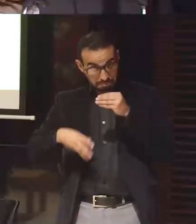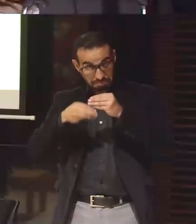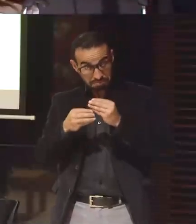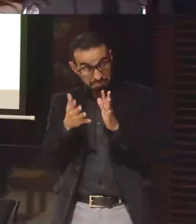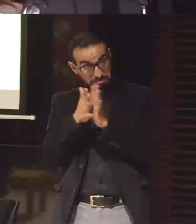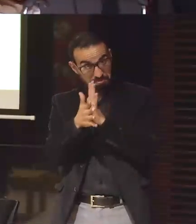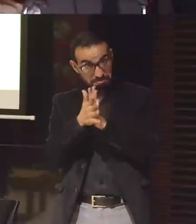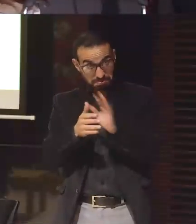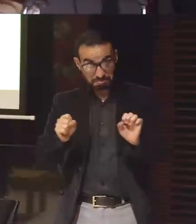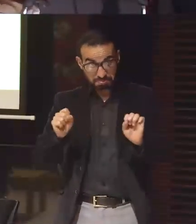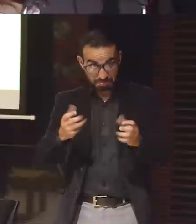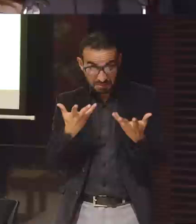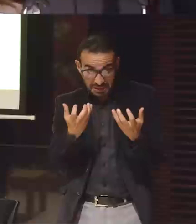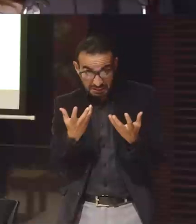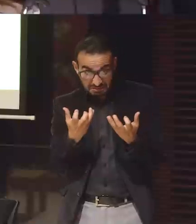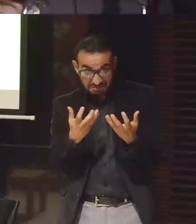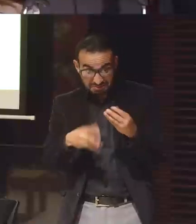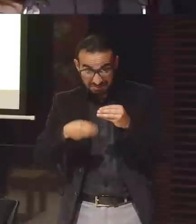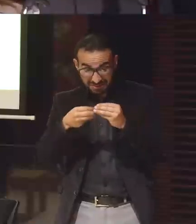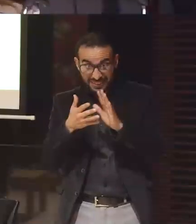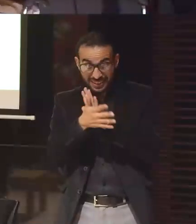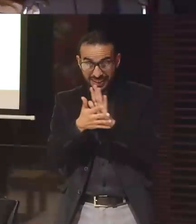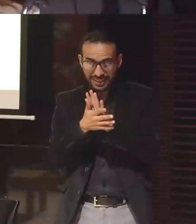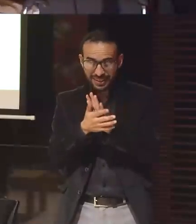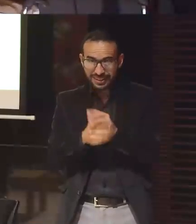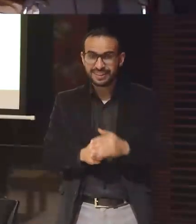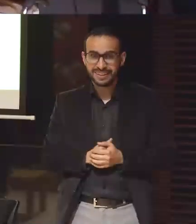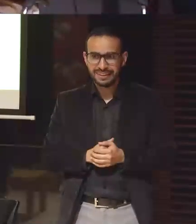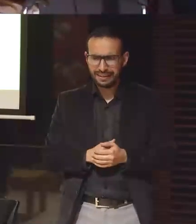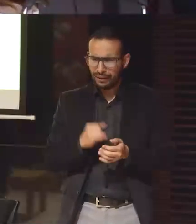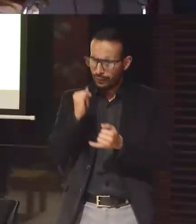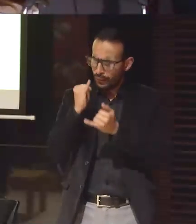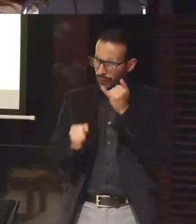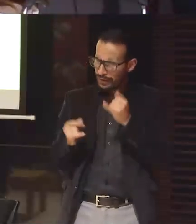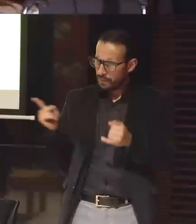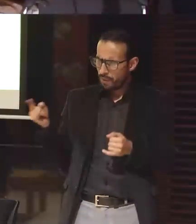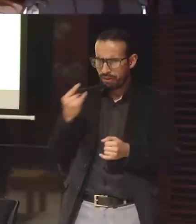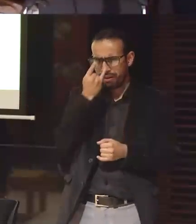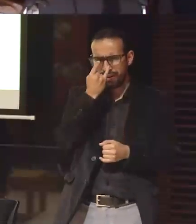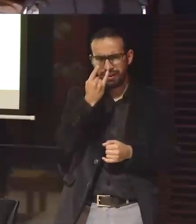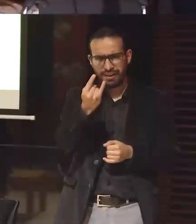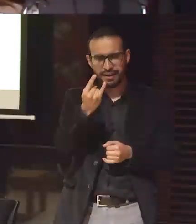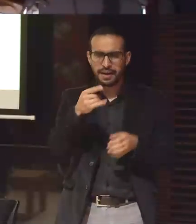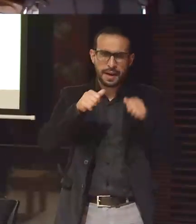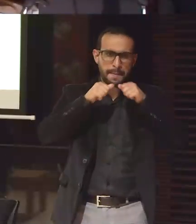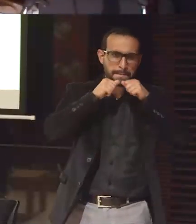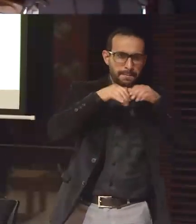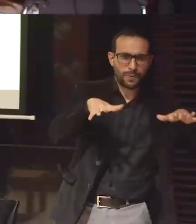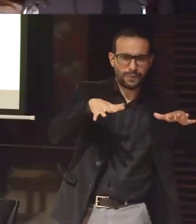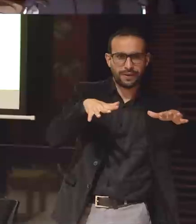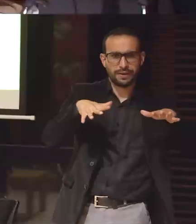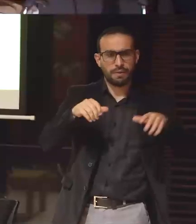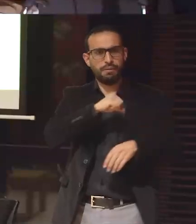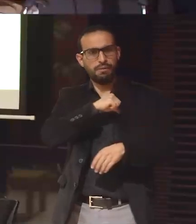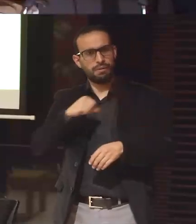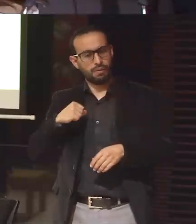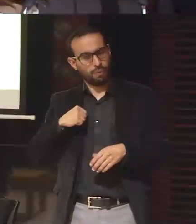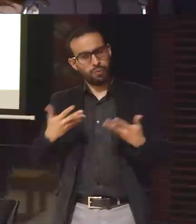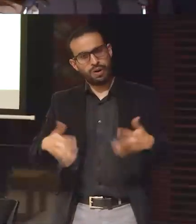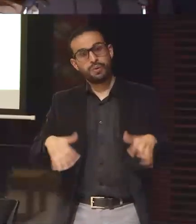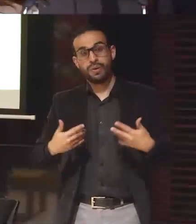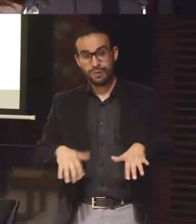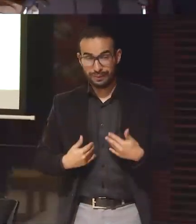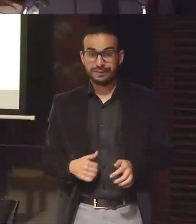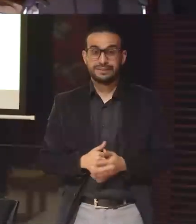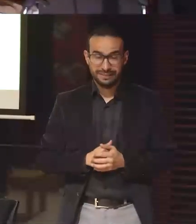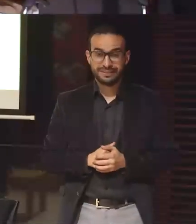Porque quisiera retomar esto último que dijiste, que es bien interesante con respecto a lo público y lo privado. Y es que, otra vez, en